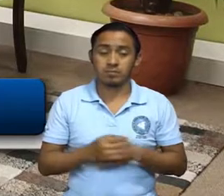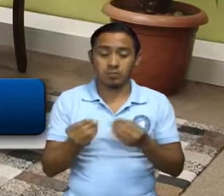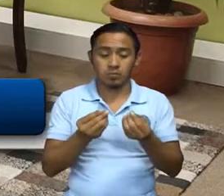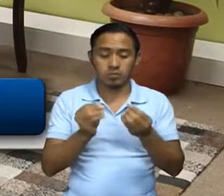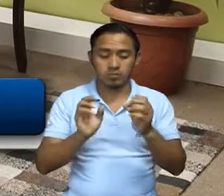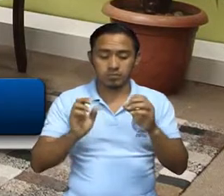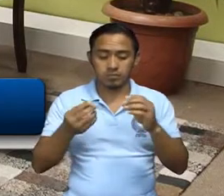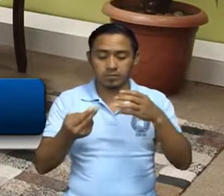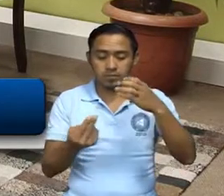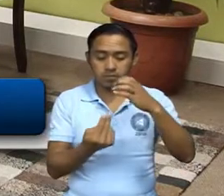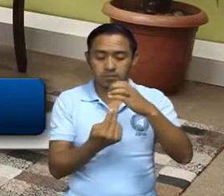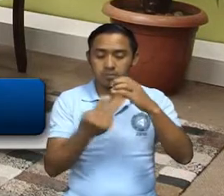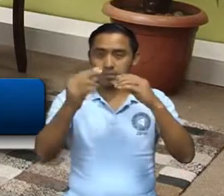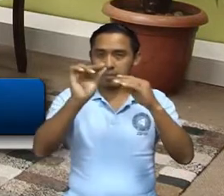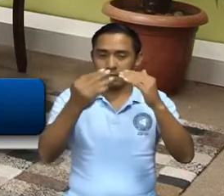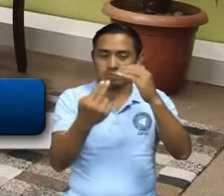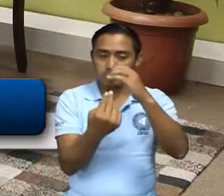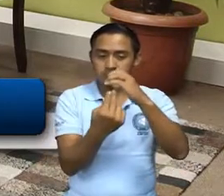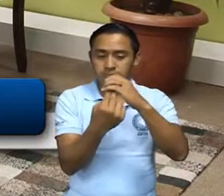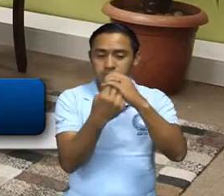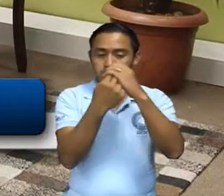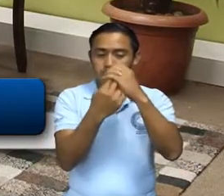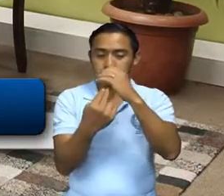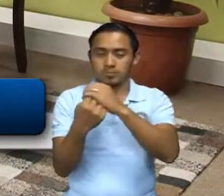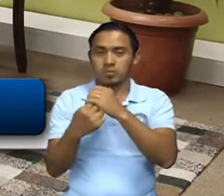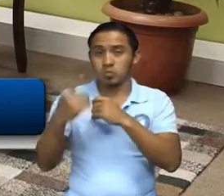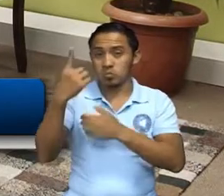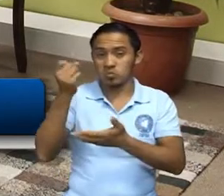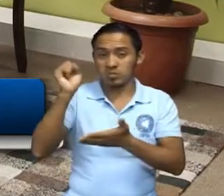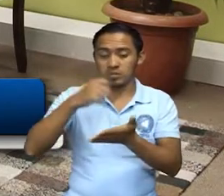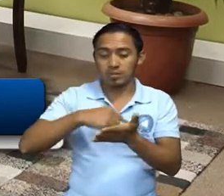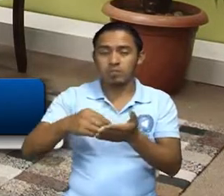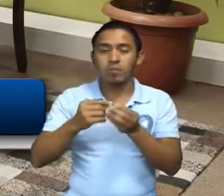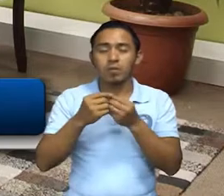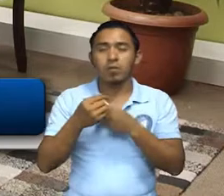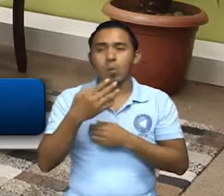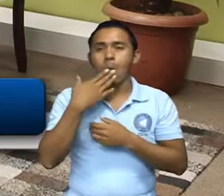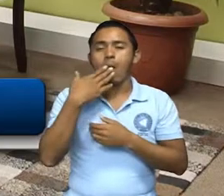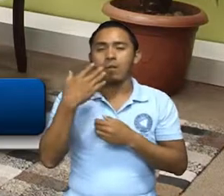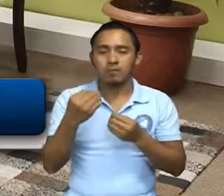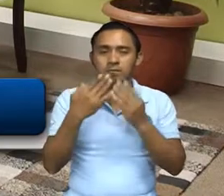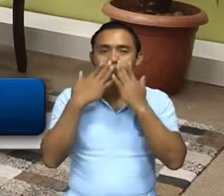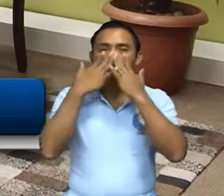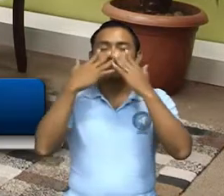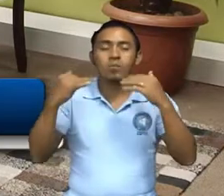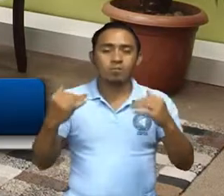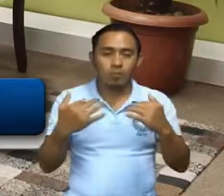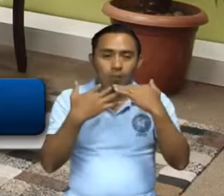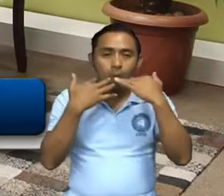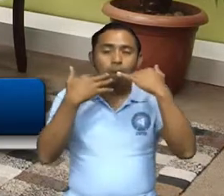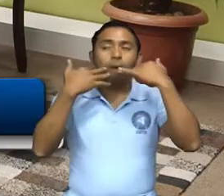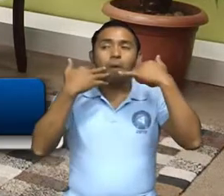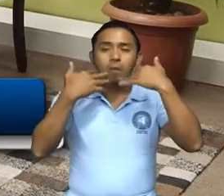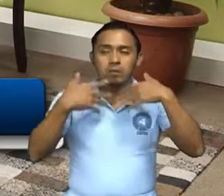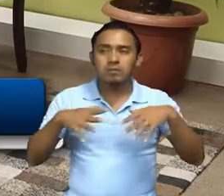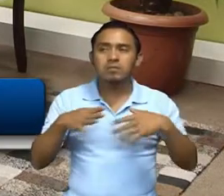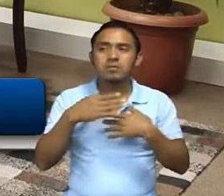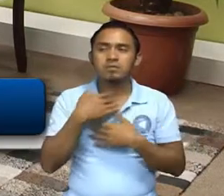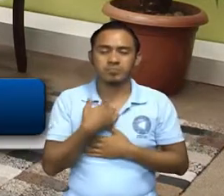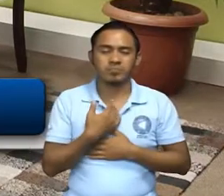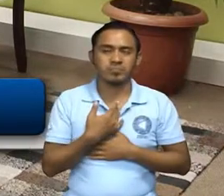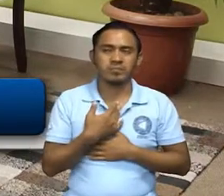plaquitas. Me acuerdo, pasé una semana respirando por la boca. Es feo, pues, es incómodo, feo. Después sí.